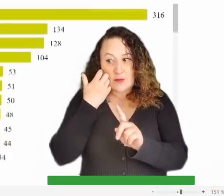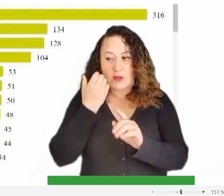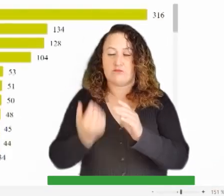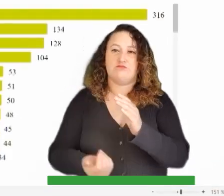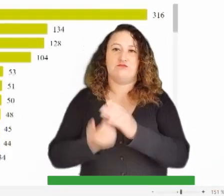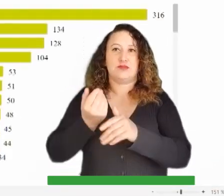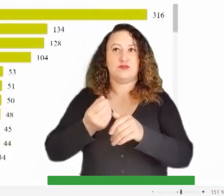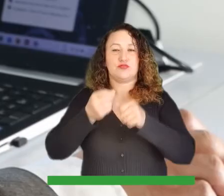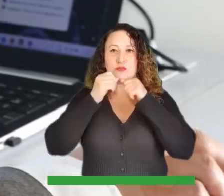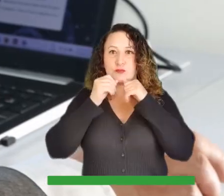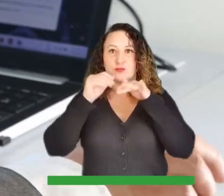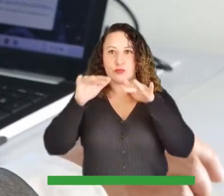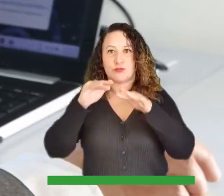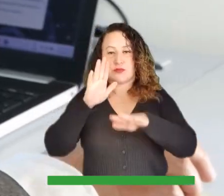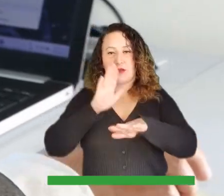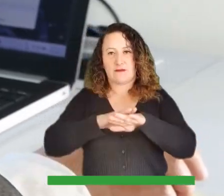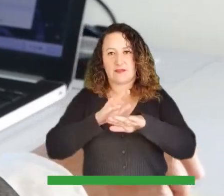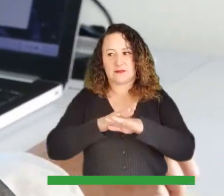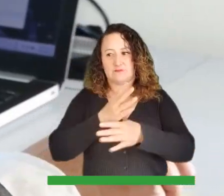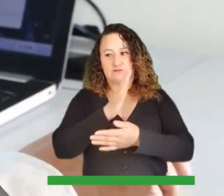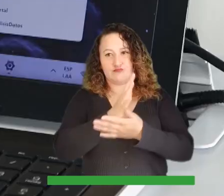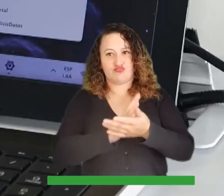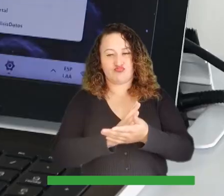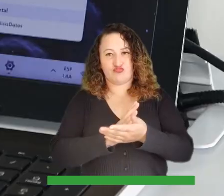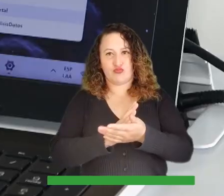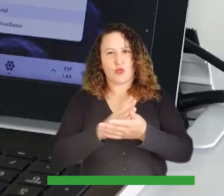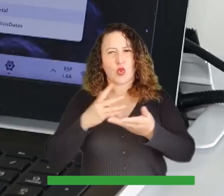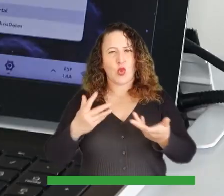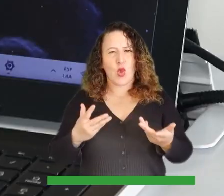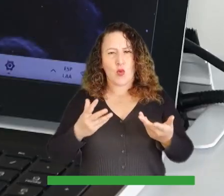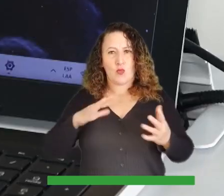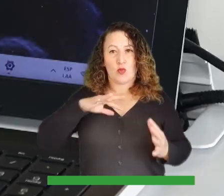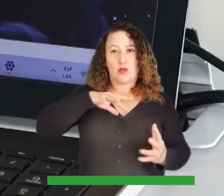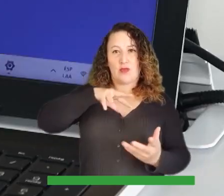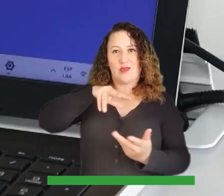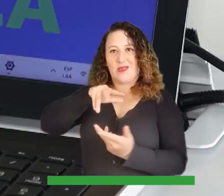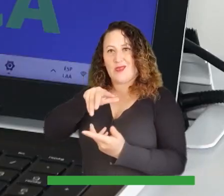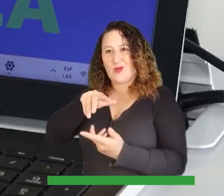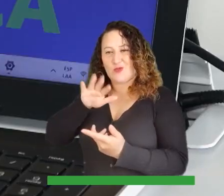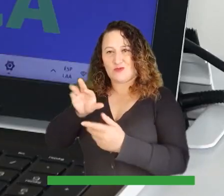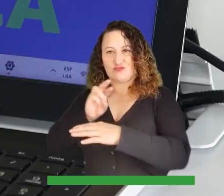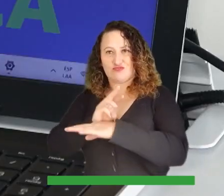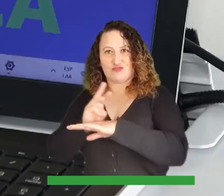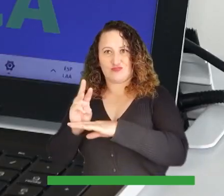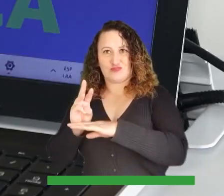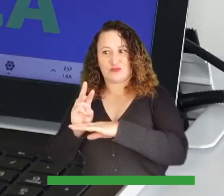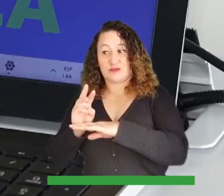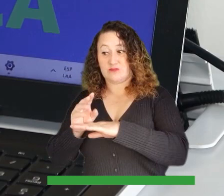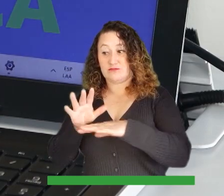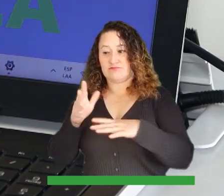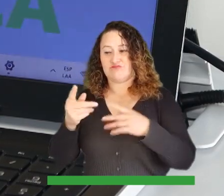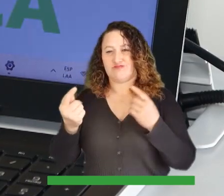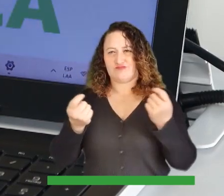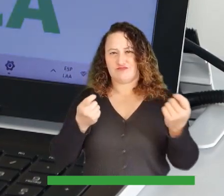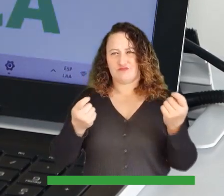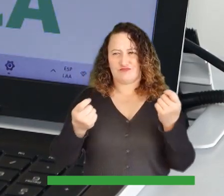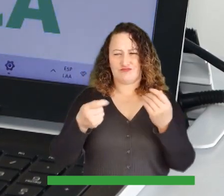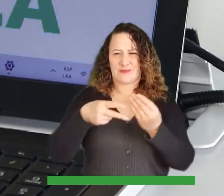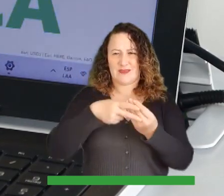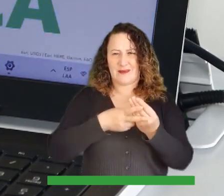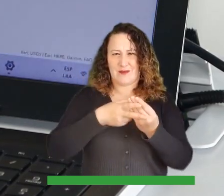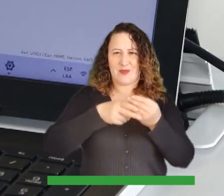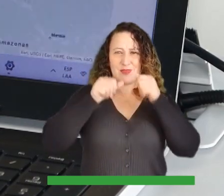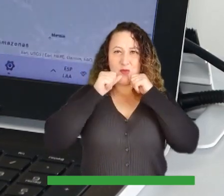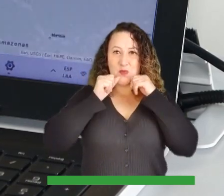el boletín epidemiológico, interoperando con el Geoportal, nuestra herramienta pública